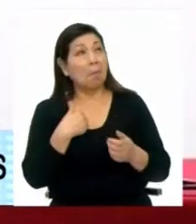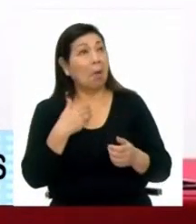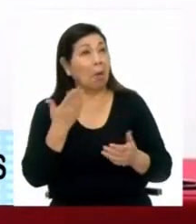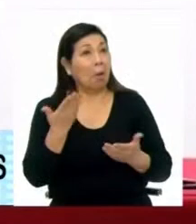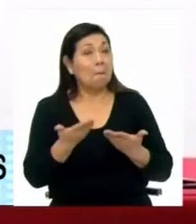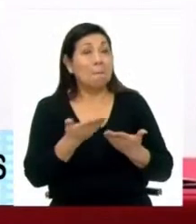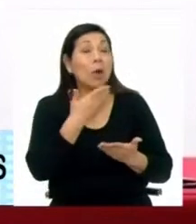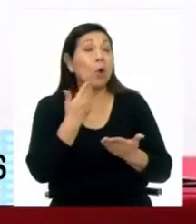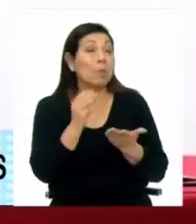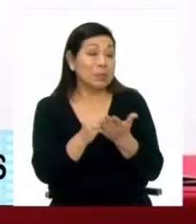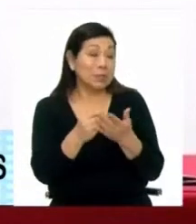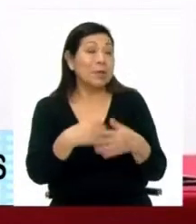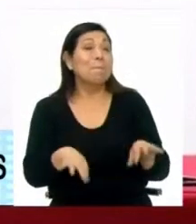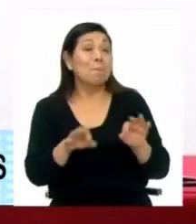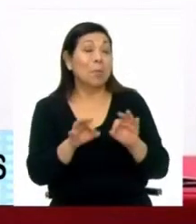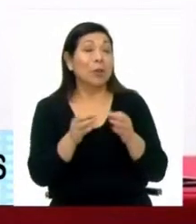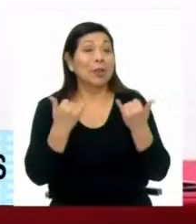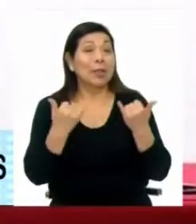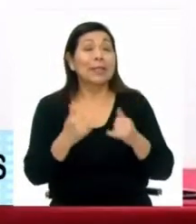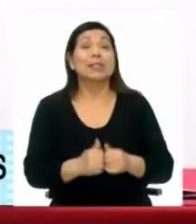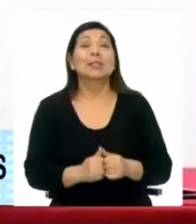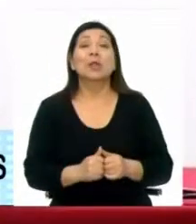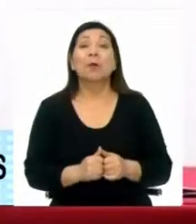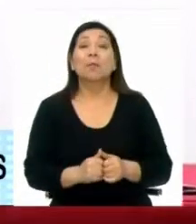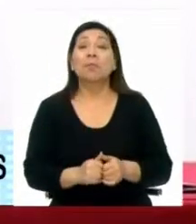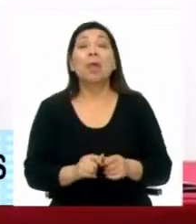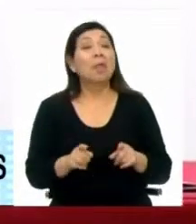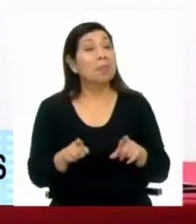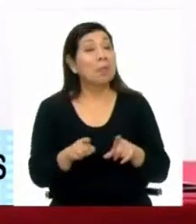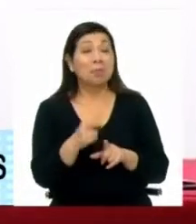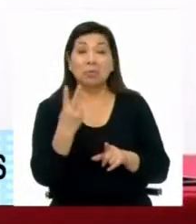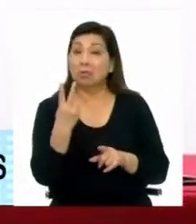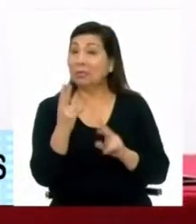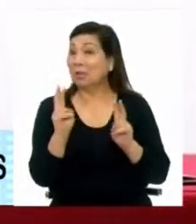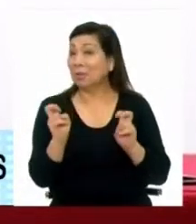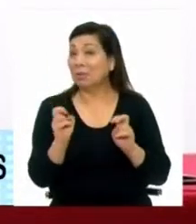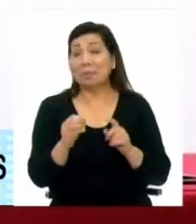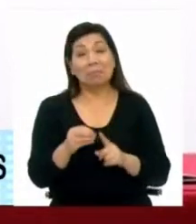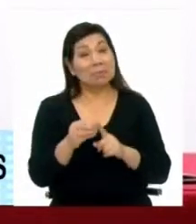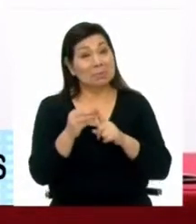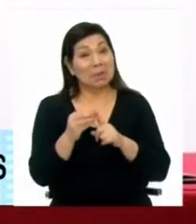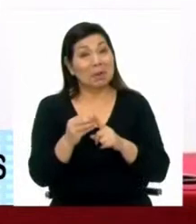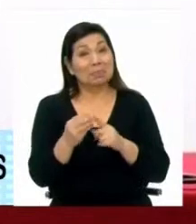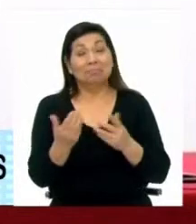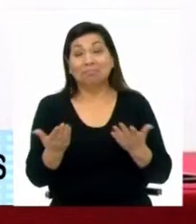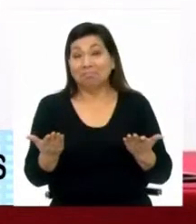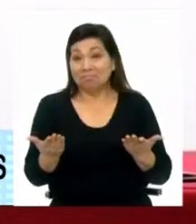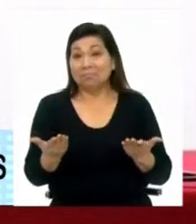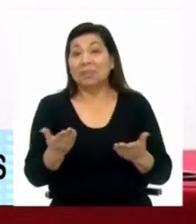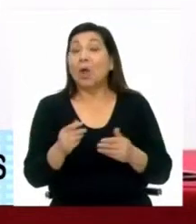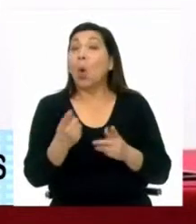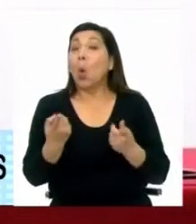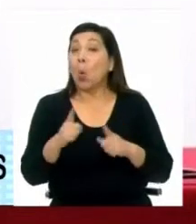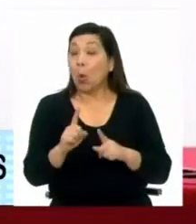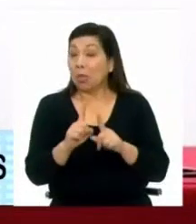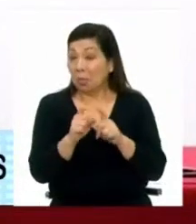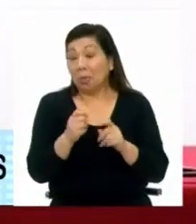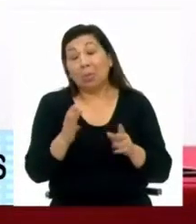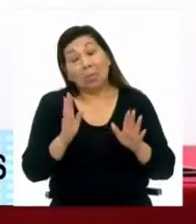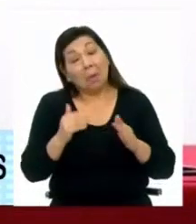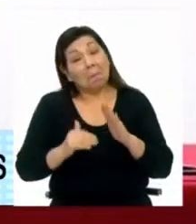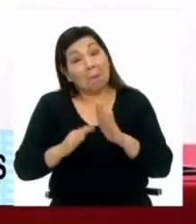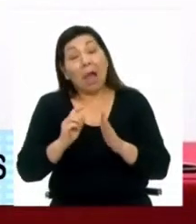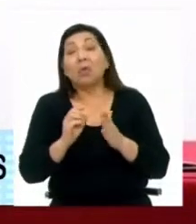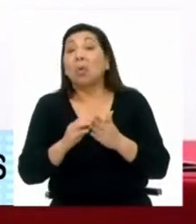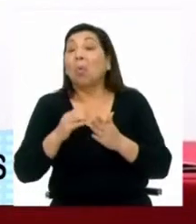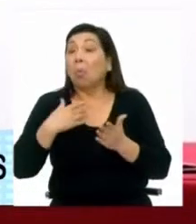parece esencial en esta coyuntura. Informaría esos dos temas principales y más bien tal vez en el momento de las preguntas puede haber